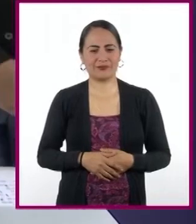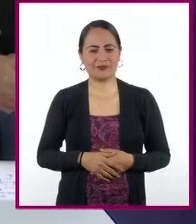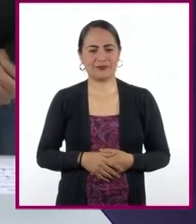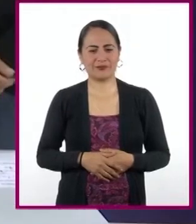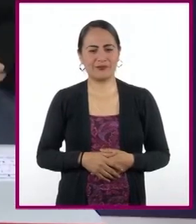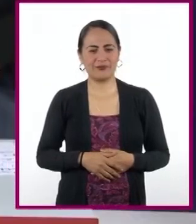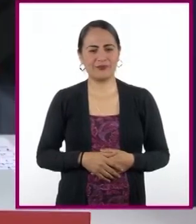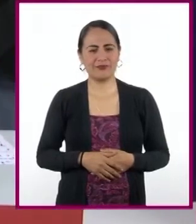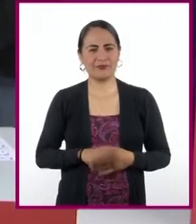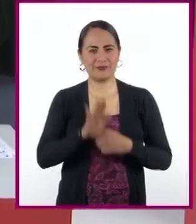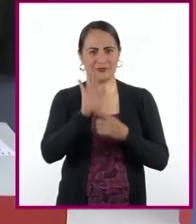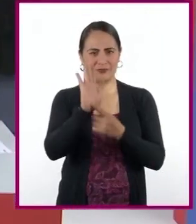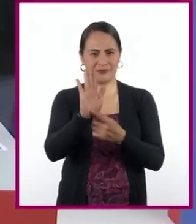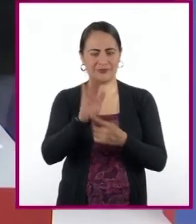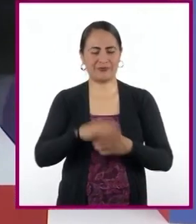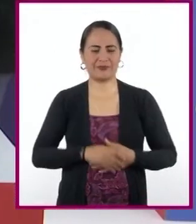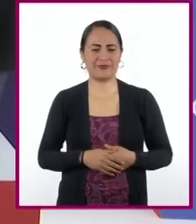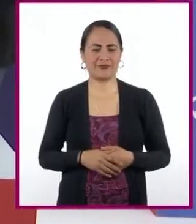Elijo esta.